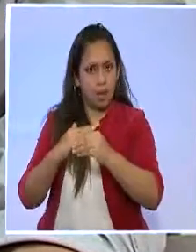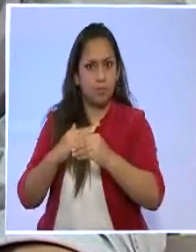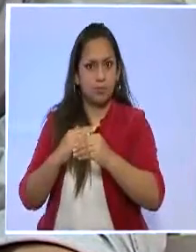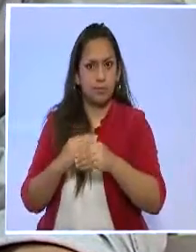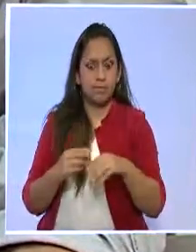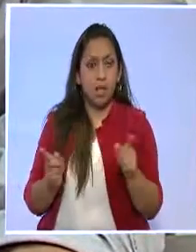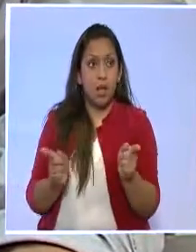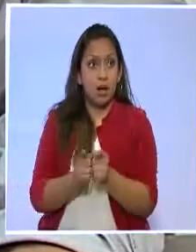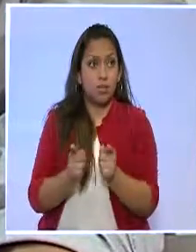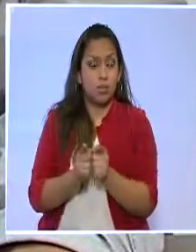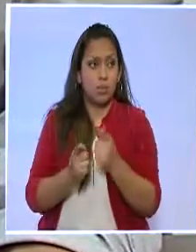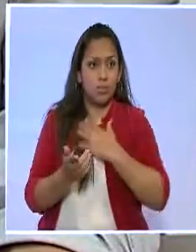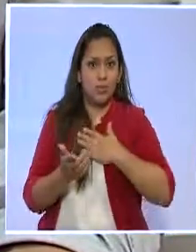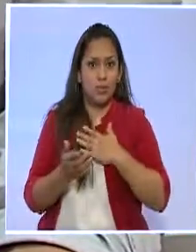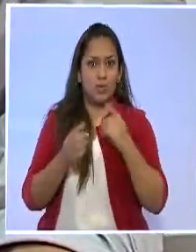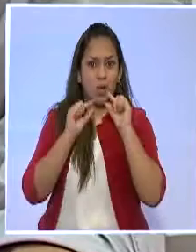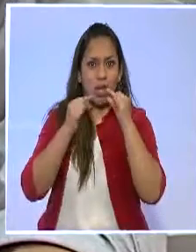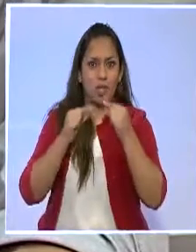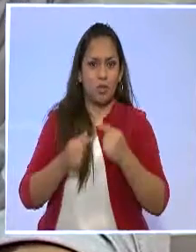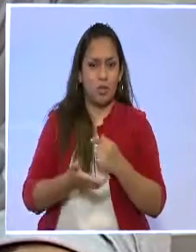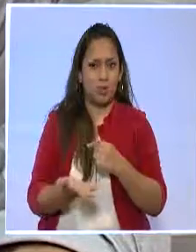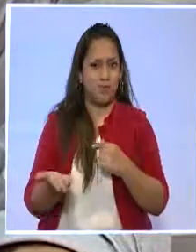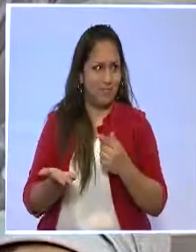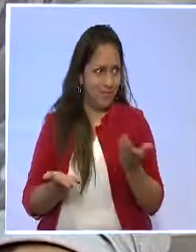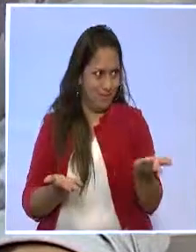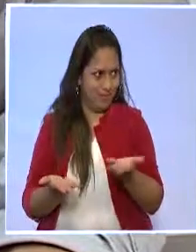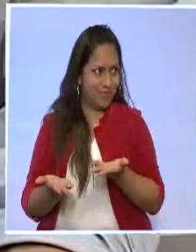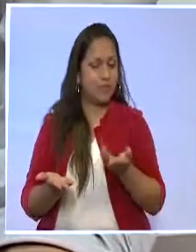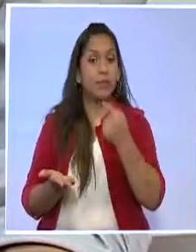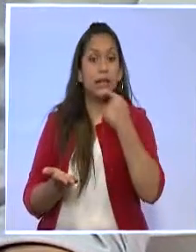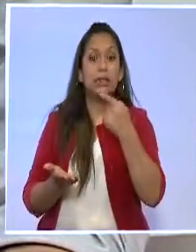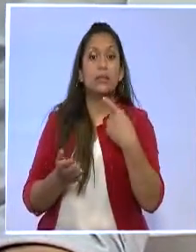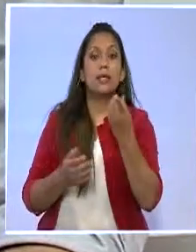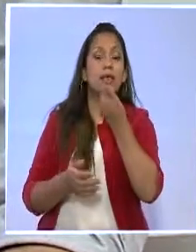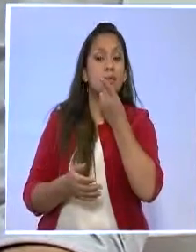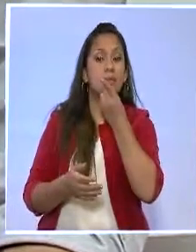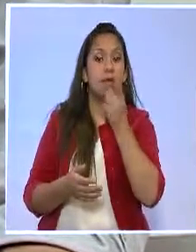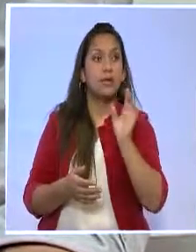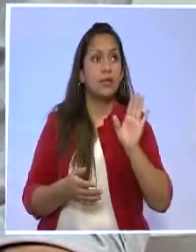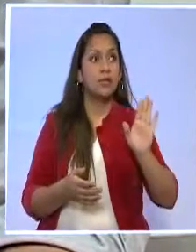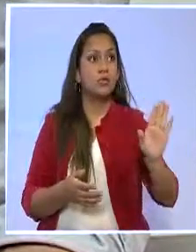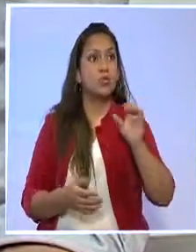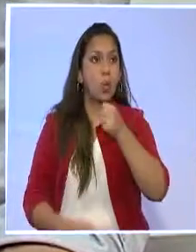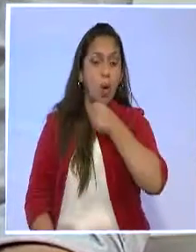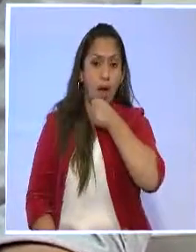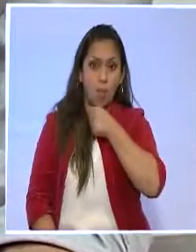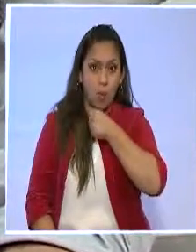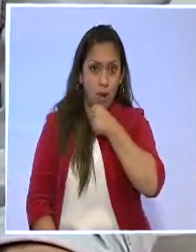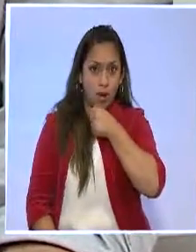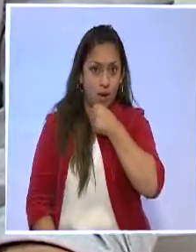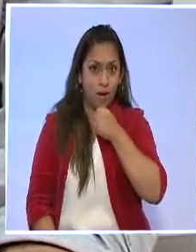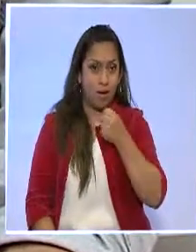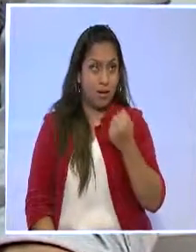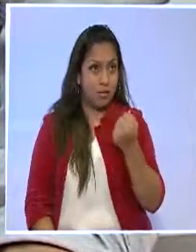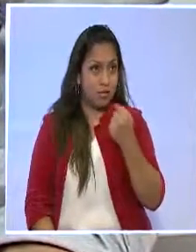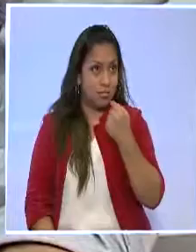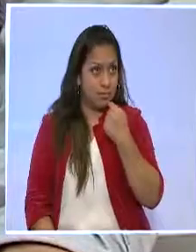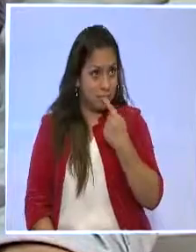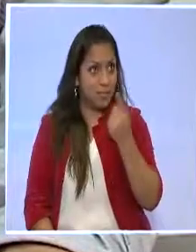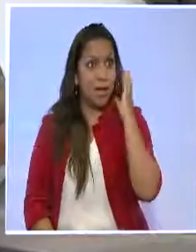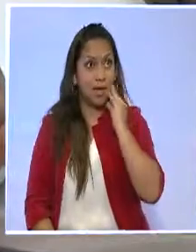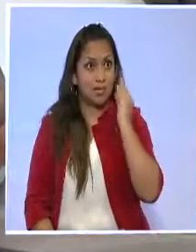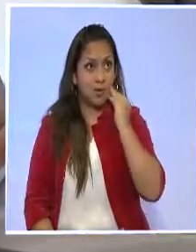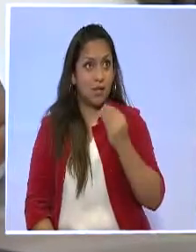un resumen y me contaba necesita que en la dieta de su abuela no sé si todavía esté se encuentra con nosotros